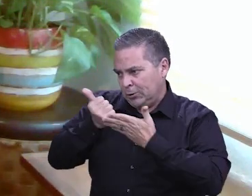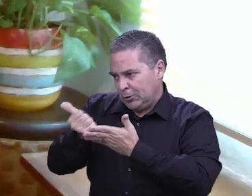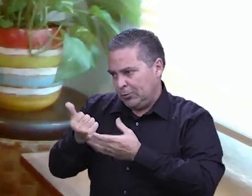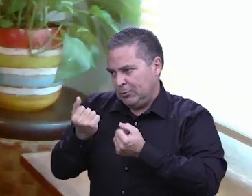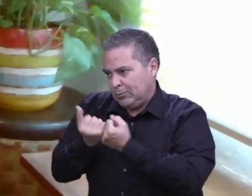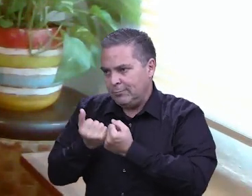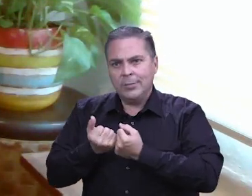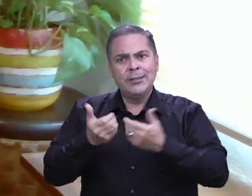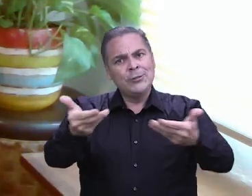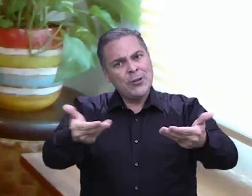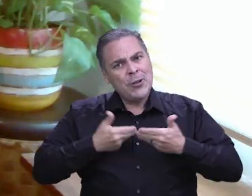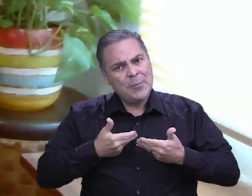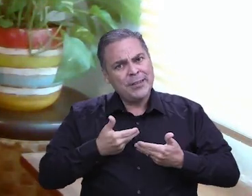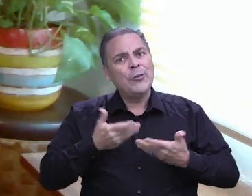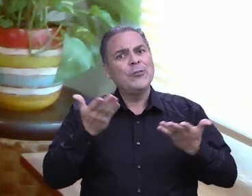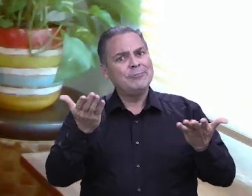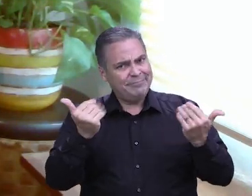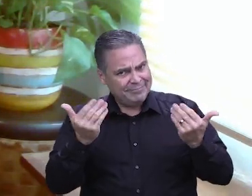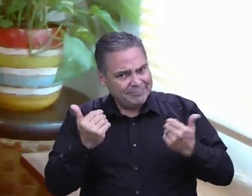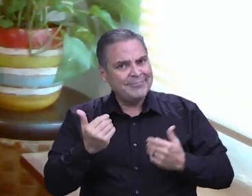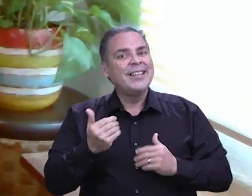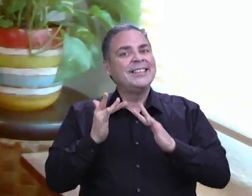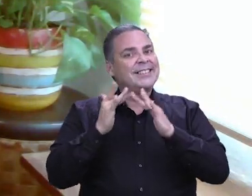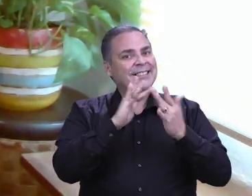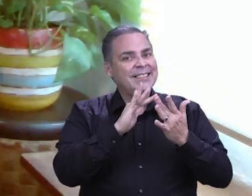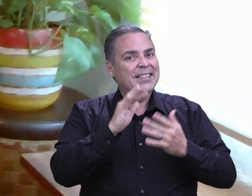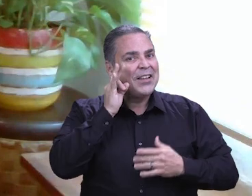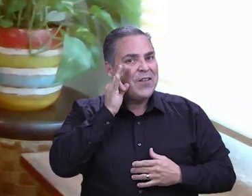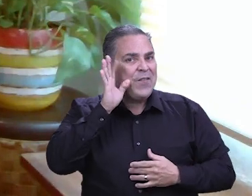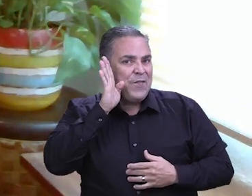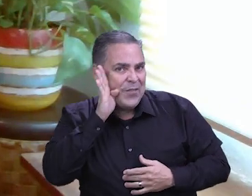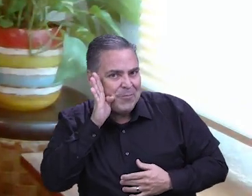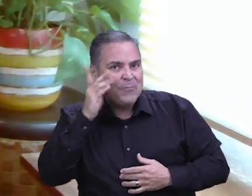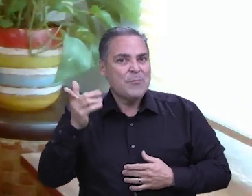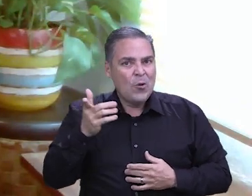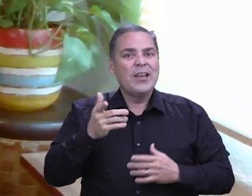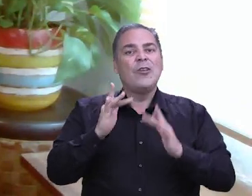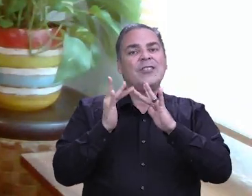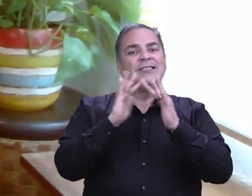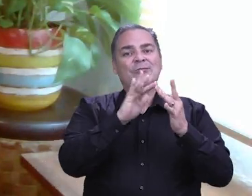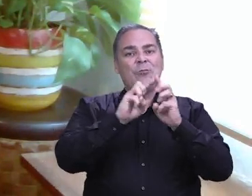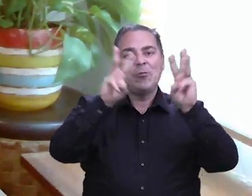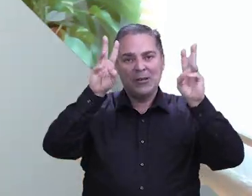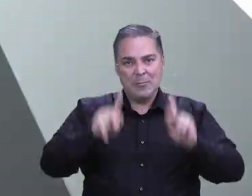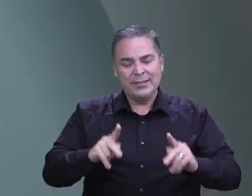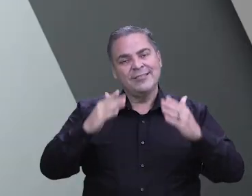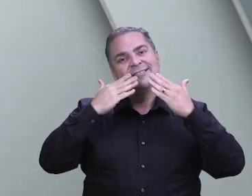nuestras redes sociales del Poder Judicial y nuestro portal. Muchísimas gracias por sintonizarnos.